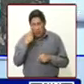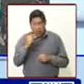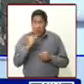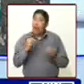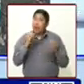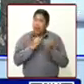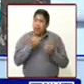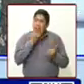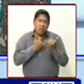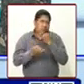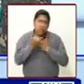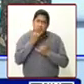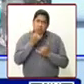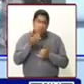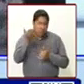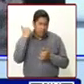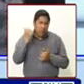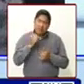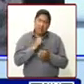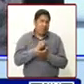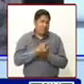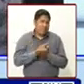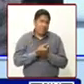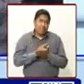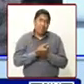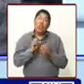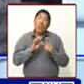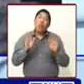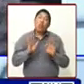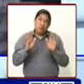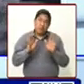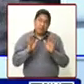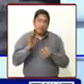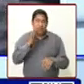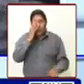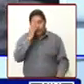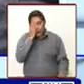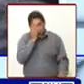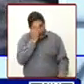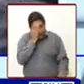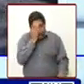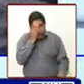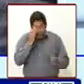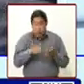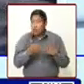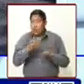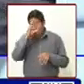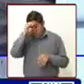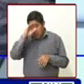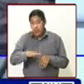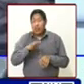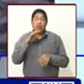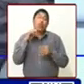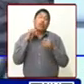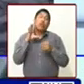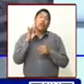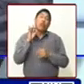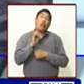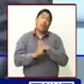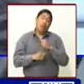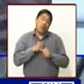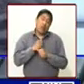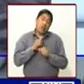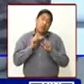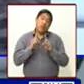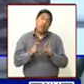más sobre lo que ocurrió este fin de semana y que, exacto, ha dejado obviamente este saldo lamentable de la muerte de un niño de 8 años de edad.